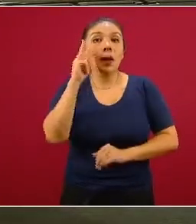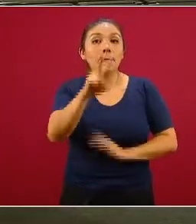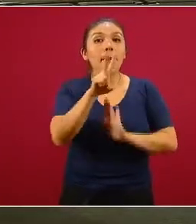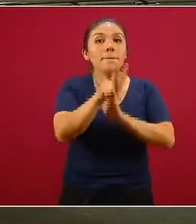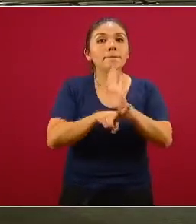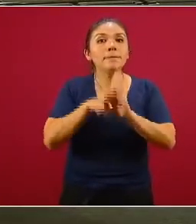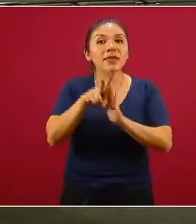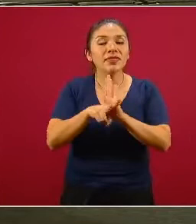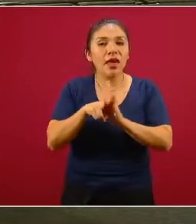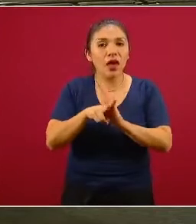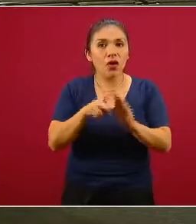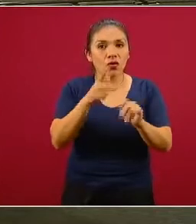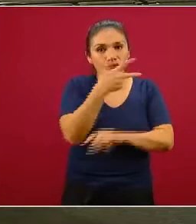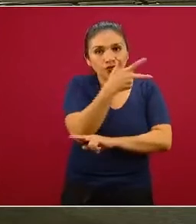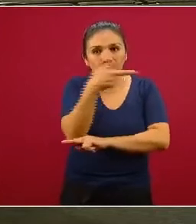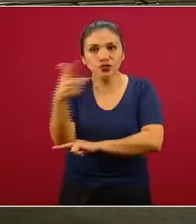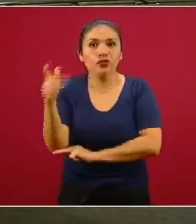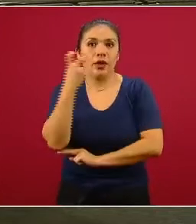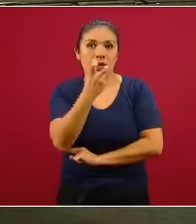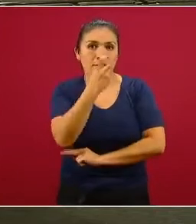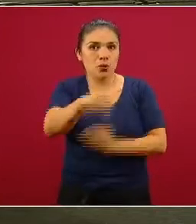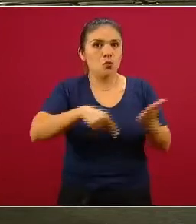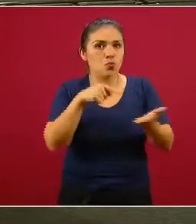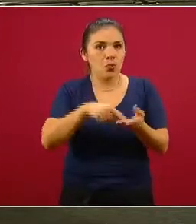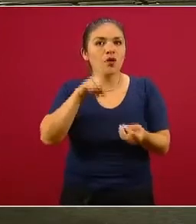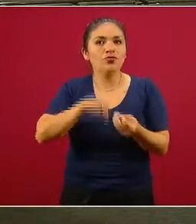corresponde a esta unidad.